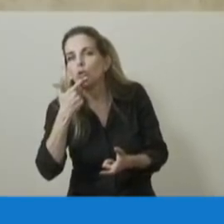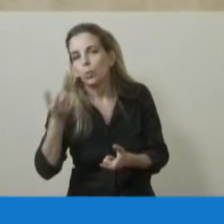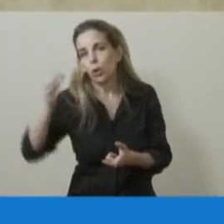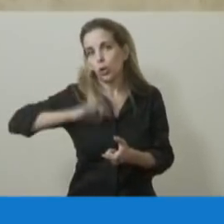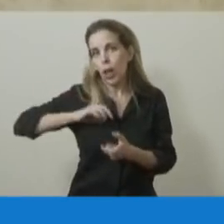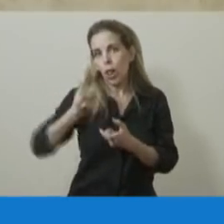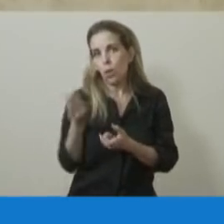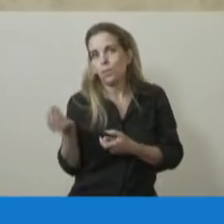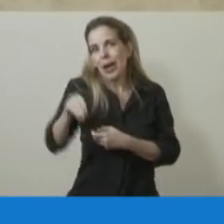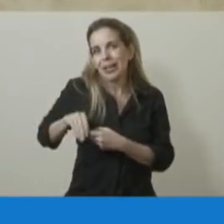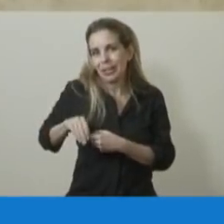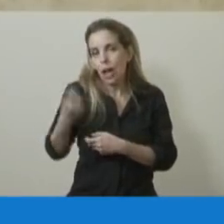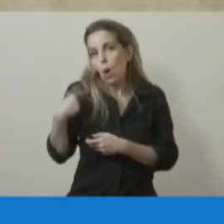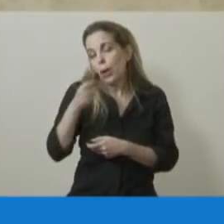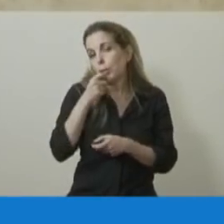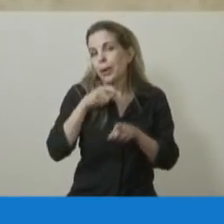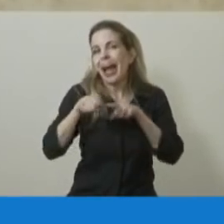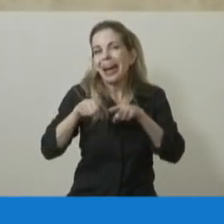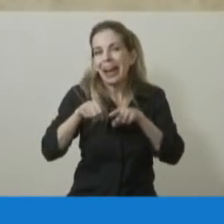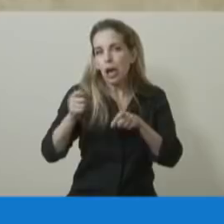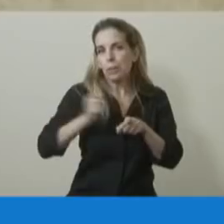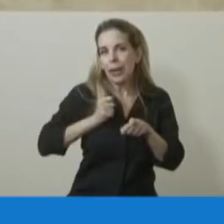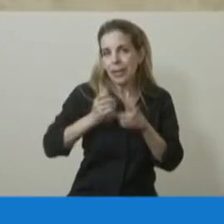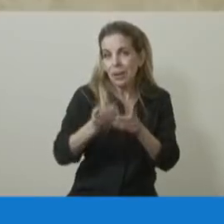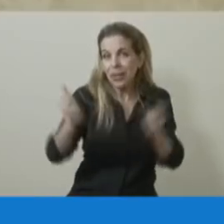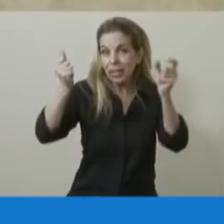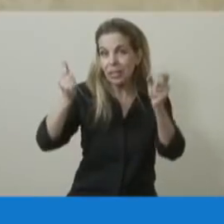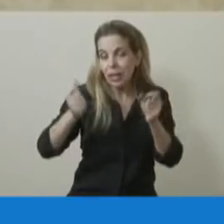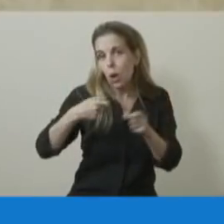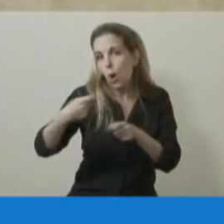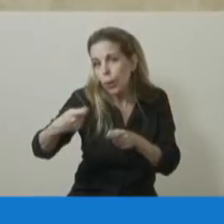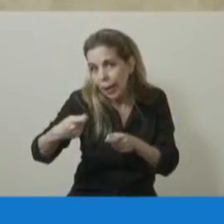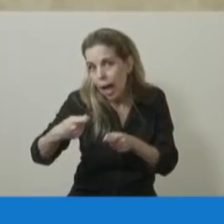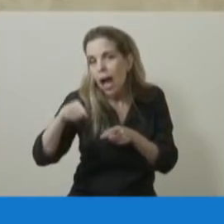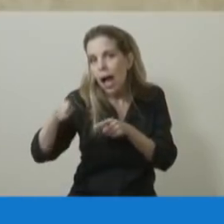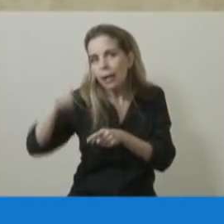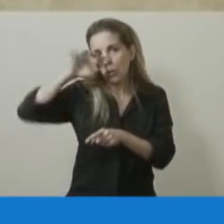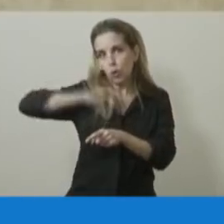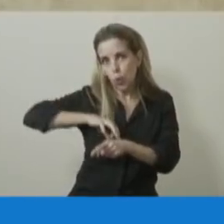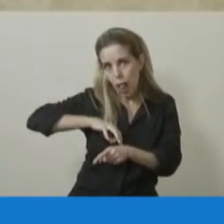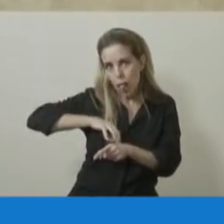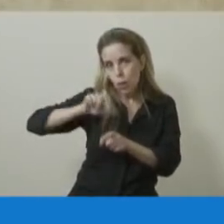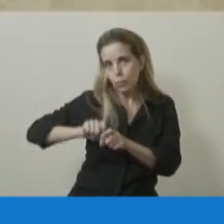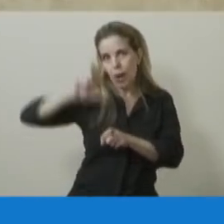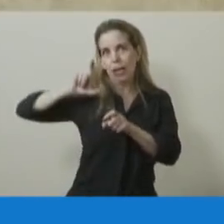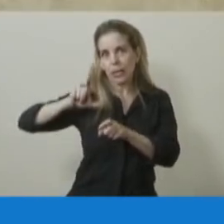al final de la carrera, cuando uno se retira, tienen un peso enorme, porque no fueron computados para nada.